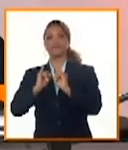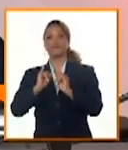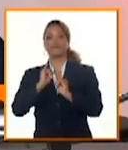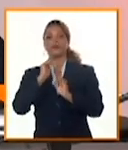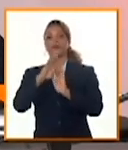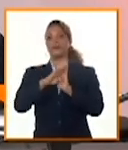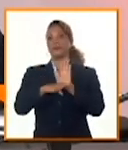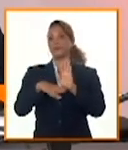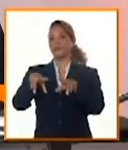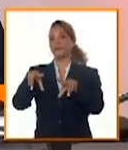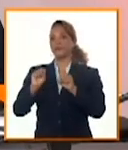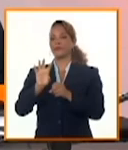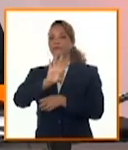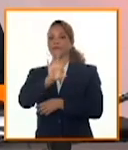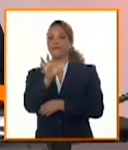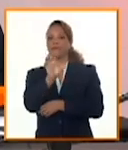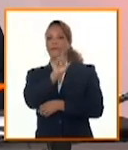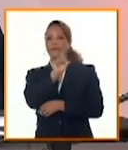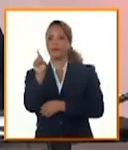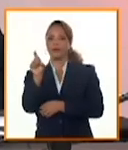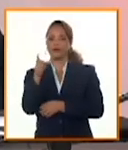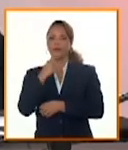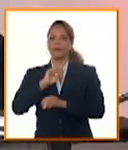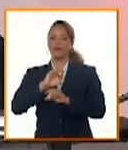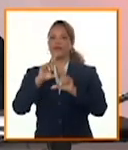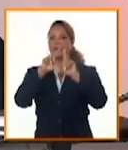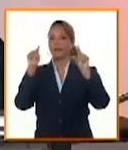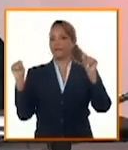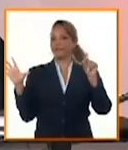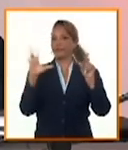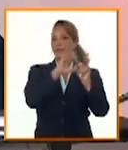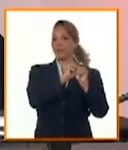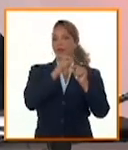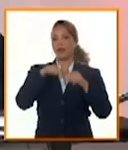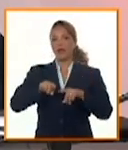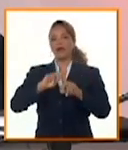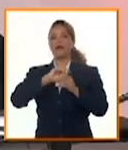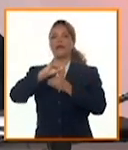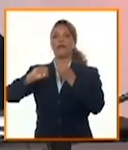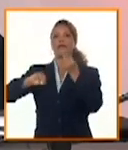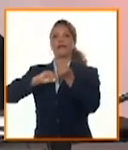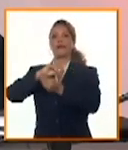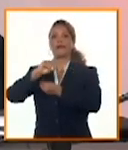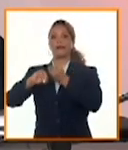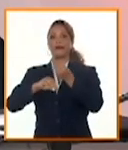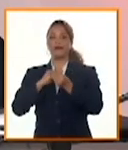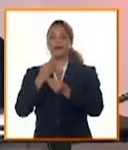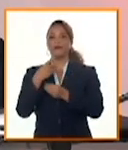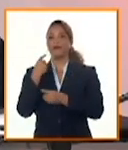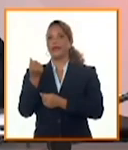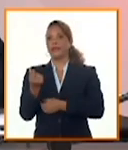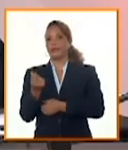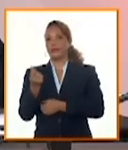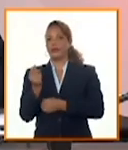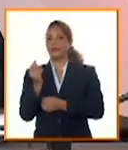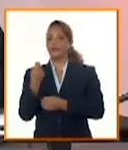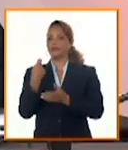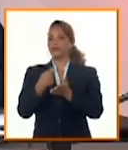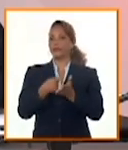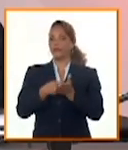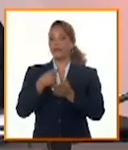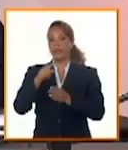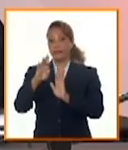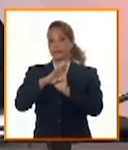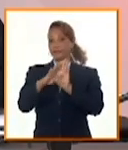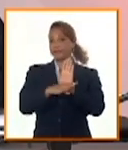de bancarización en todo el país para reordenar los flujos monetarios y esas medidas que ya